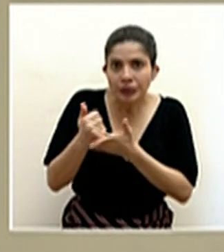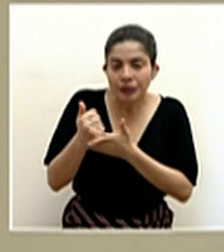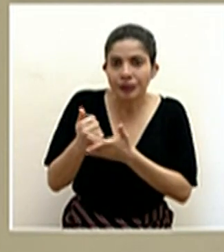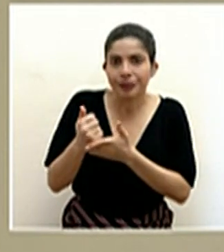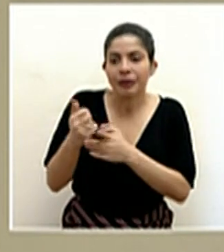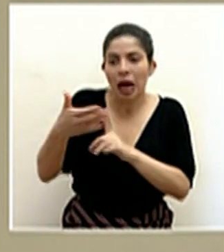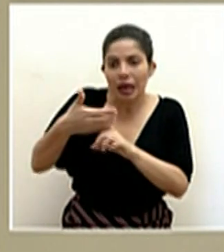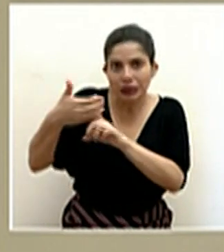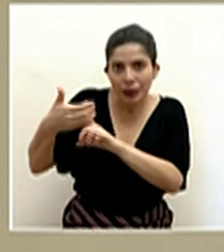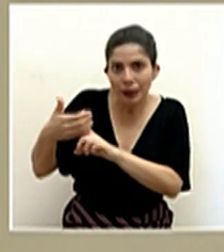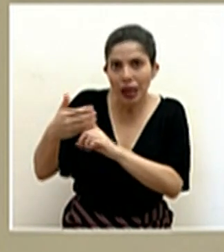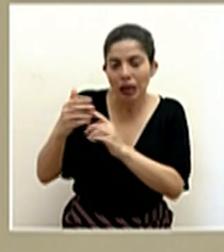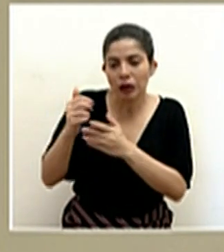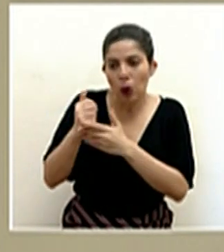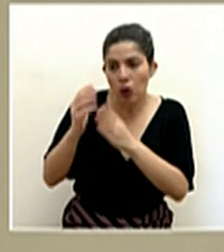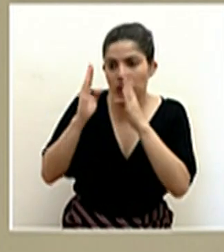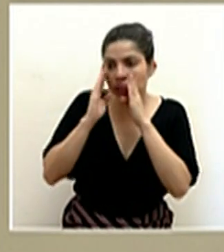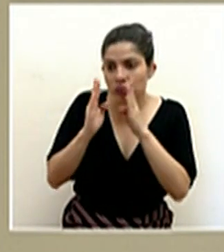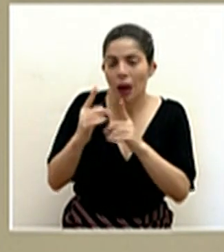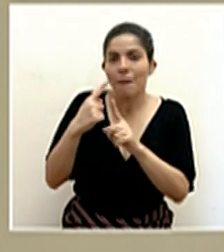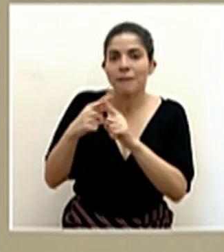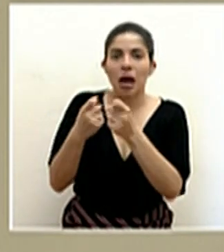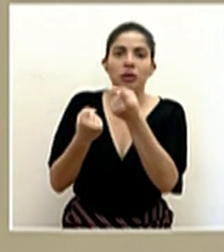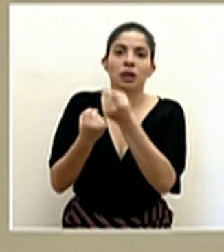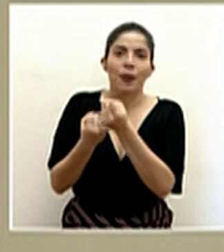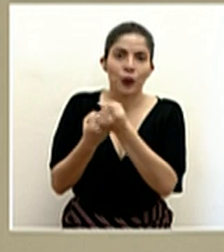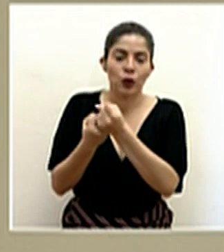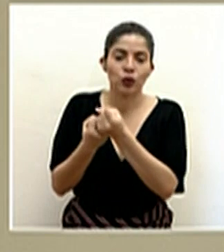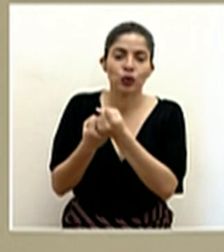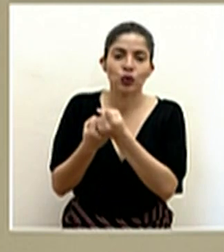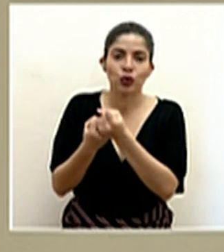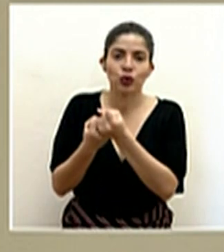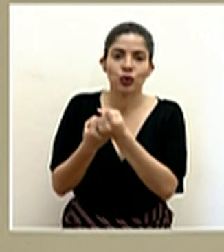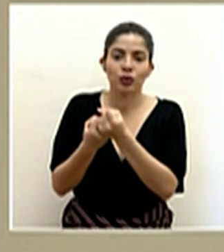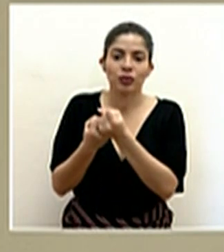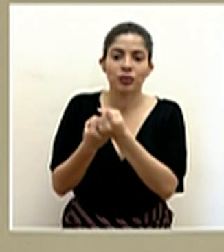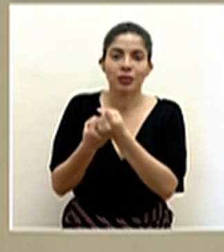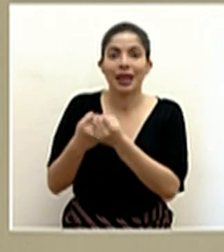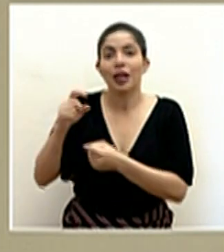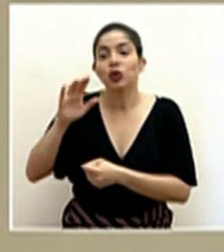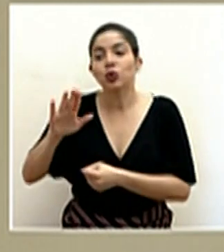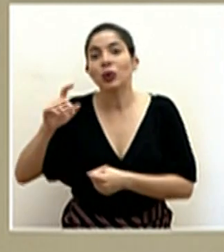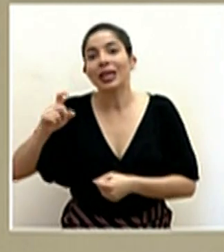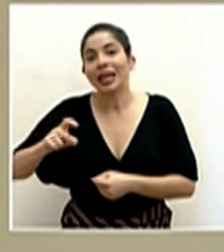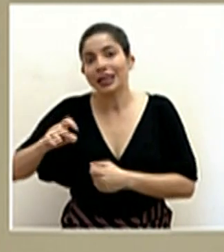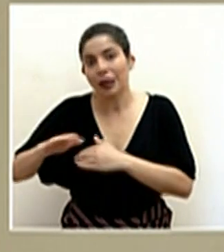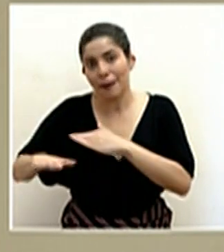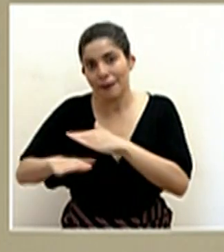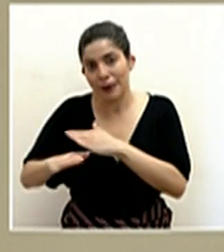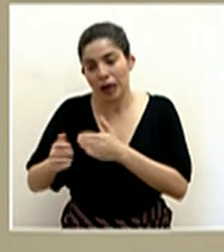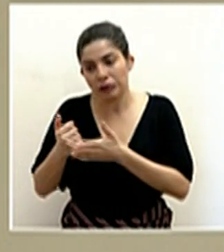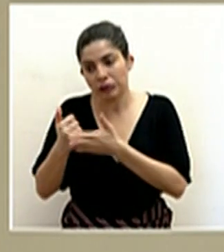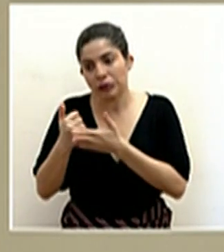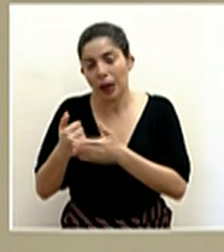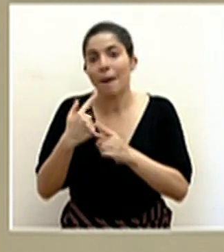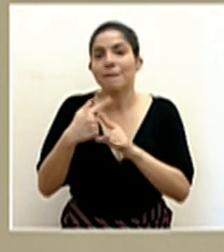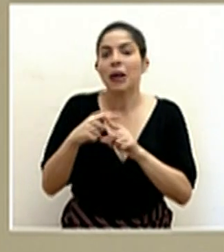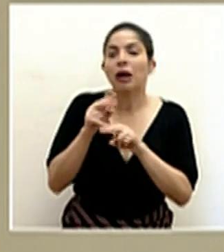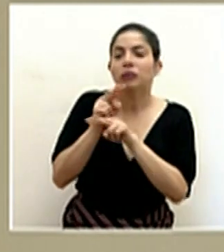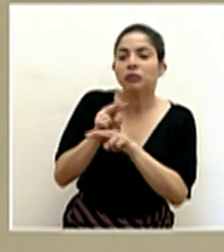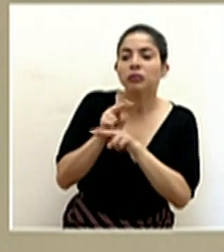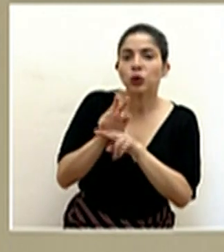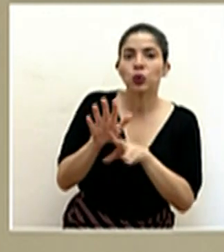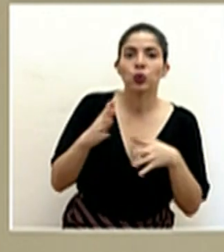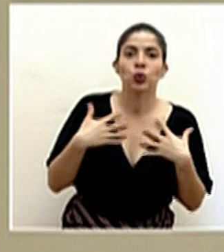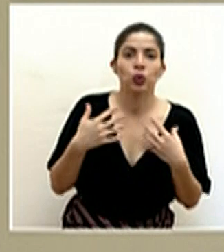debido aislamiento y también la asistencia tanto en la parte de necesidades básicas como en el seguimiento de su